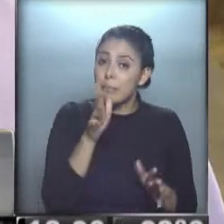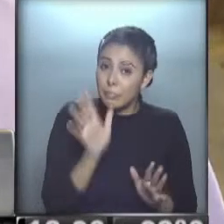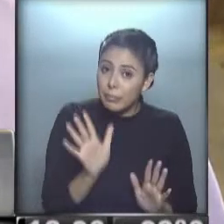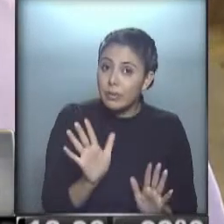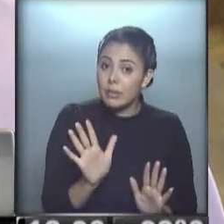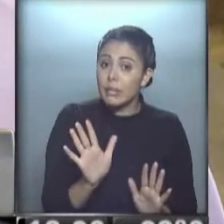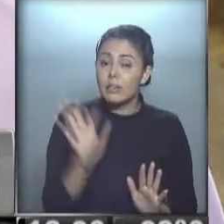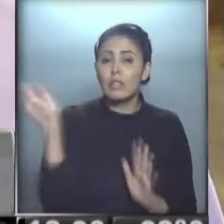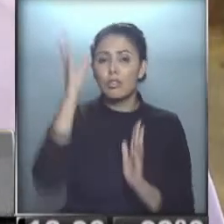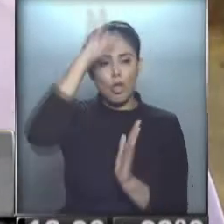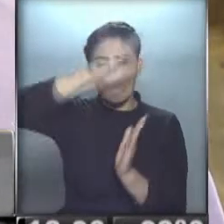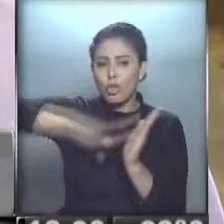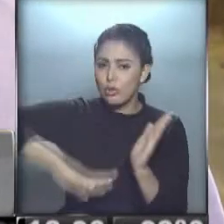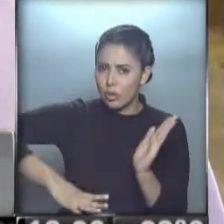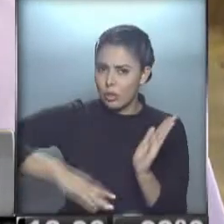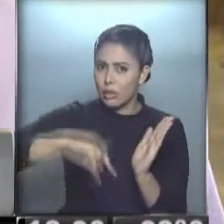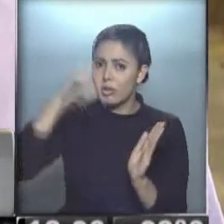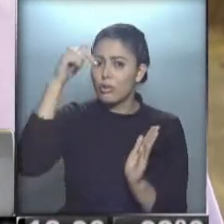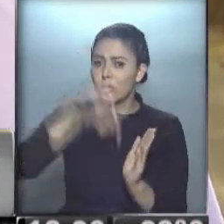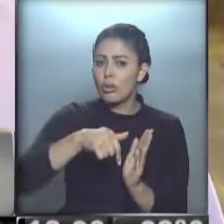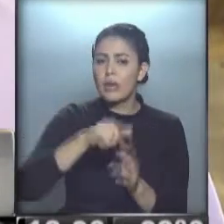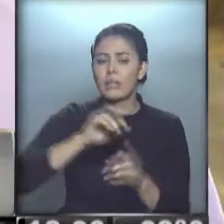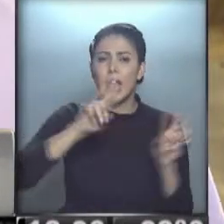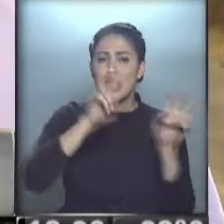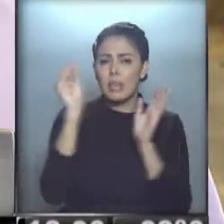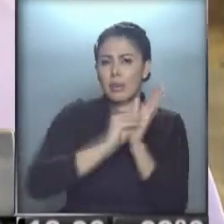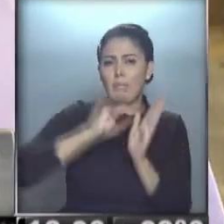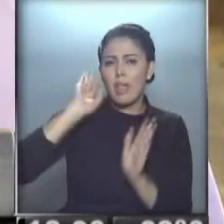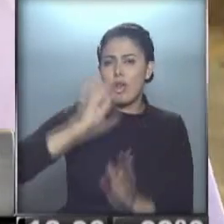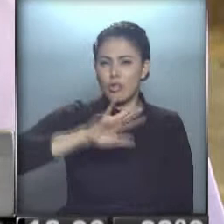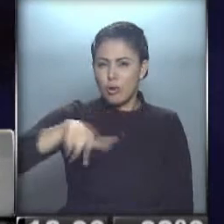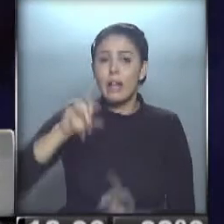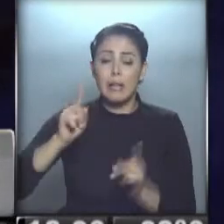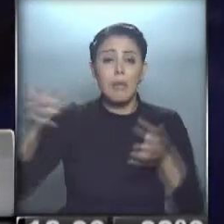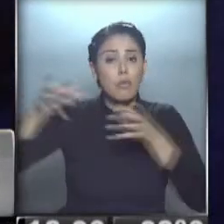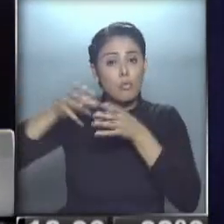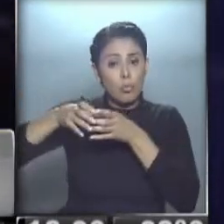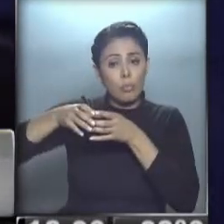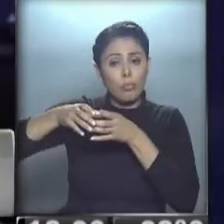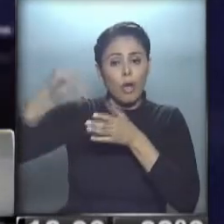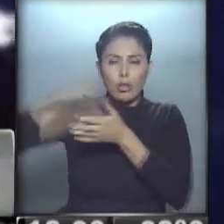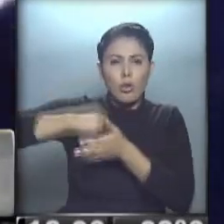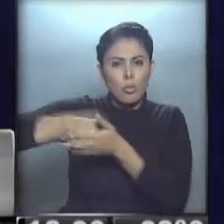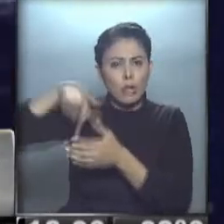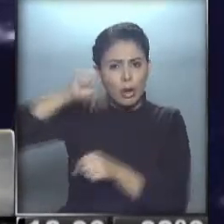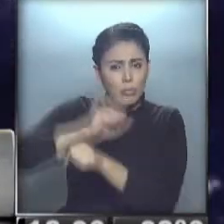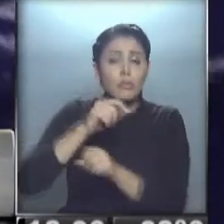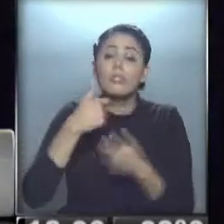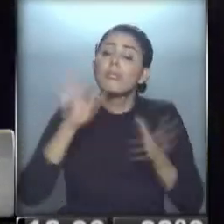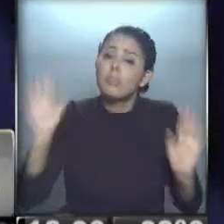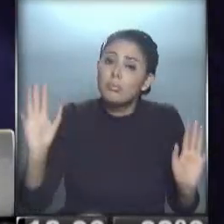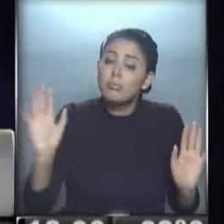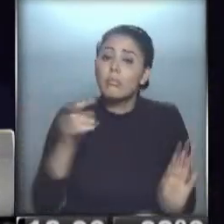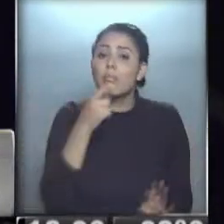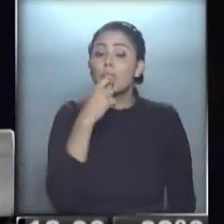los textos esta figura de vandalismo que incluye a los activistas por eso es que toma fuerza un poco esta suposición de que